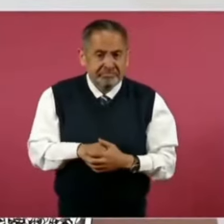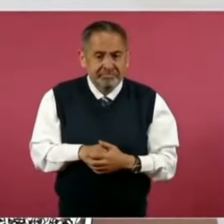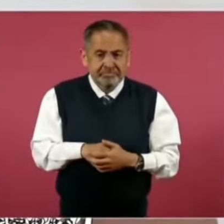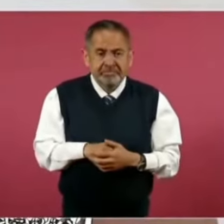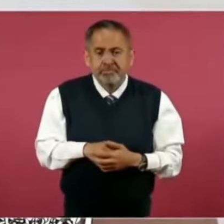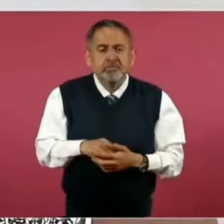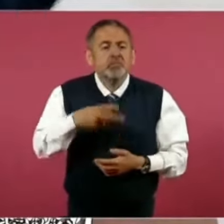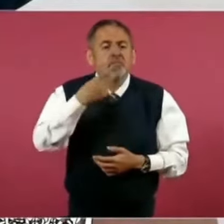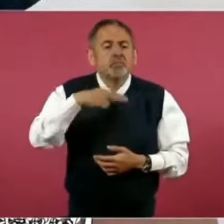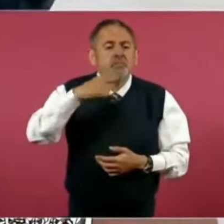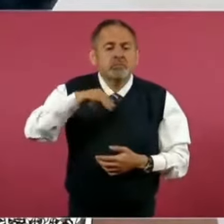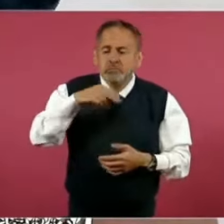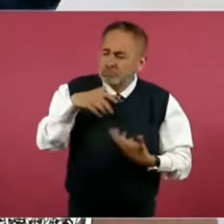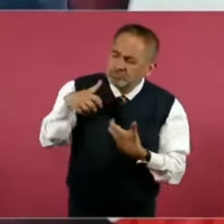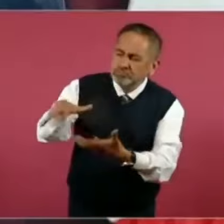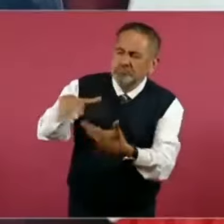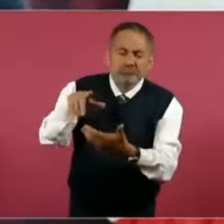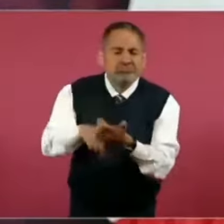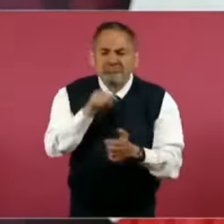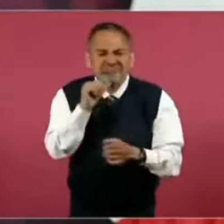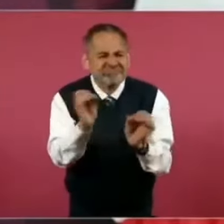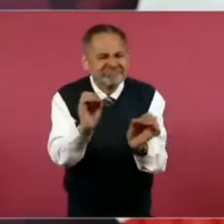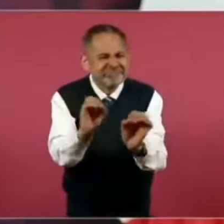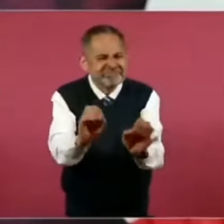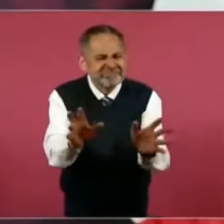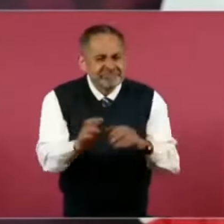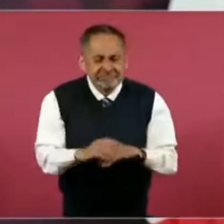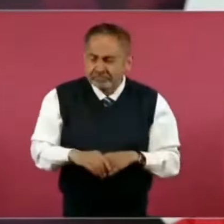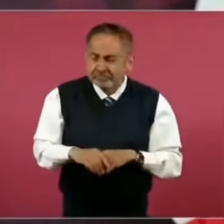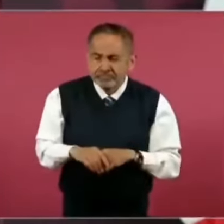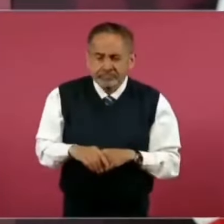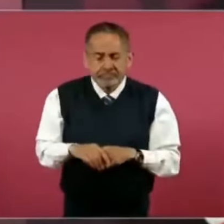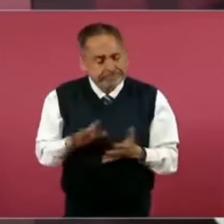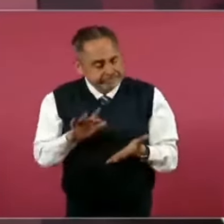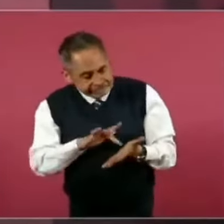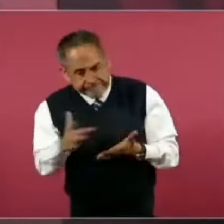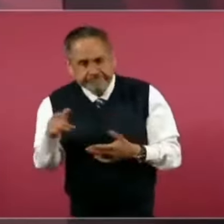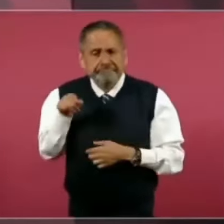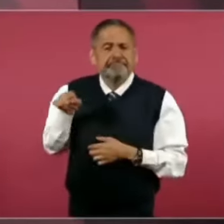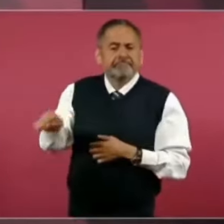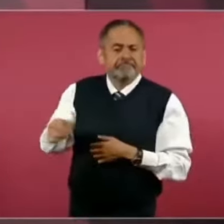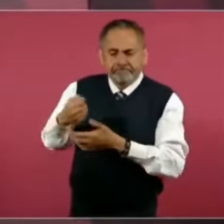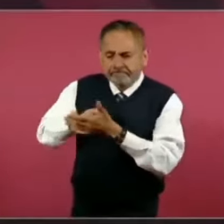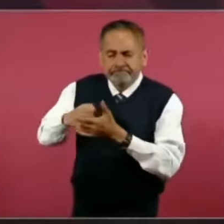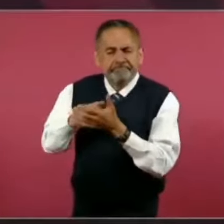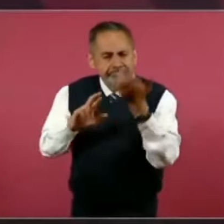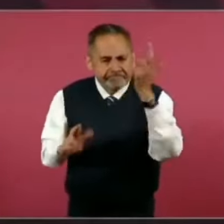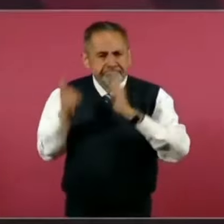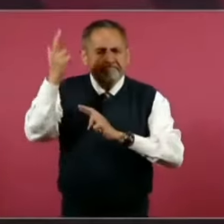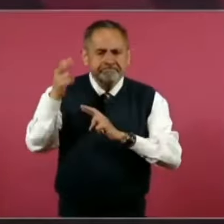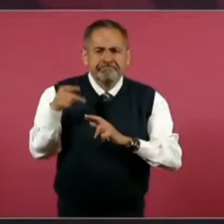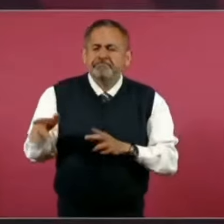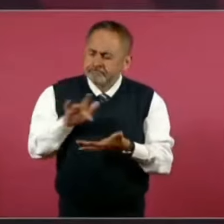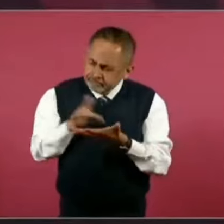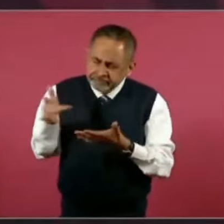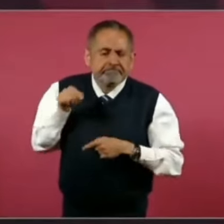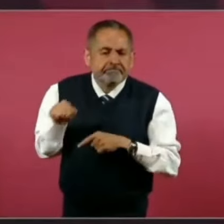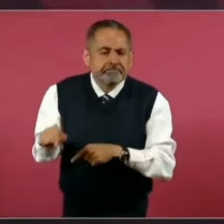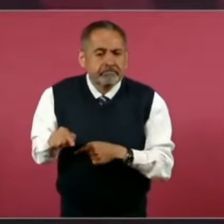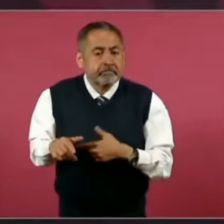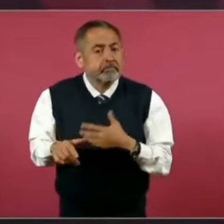reparto de utilidades, nada de eso. Todo se lo debemos al movimiento revolucionario.